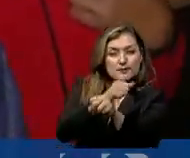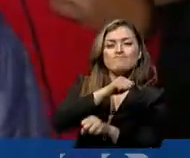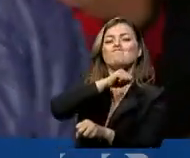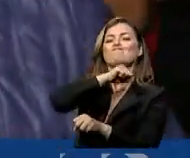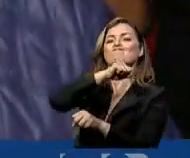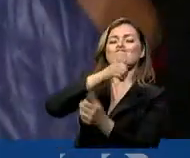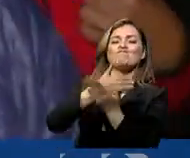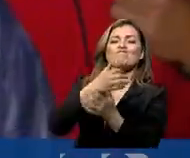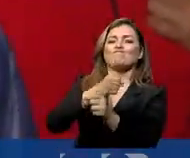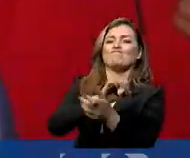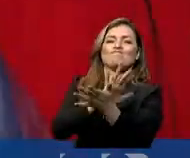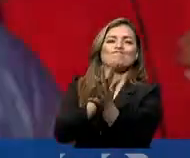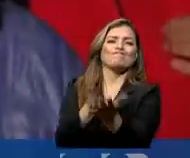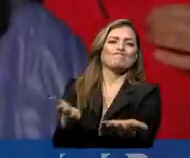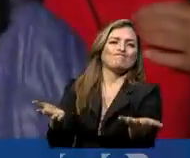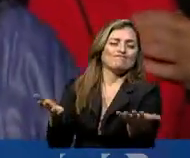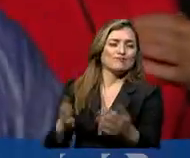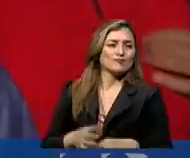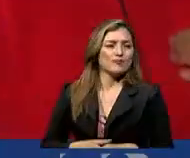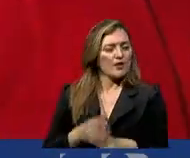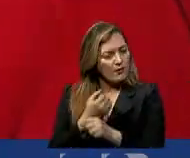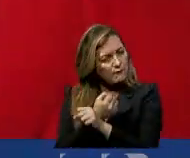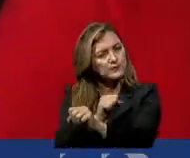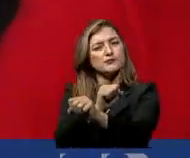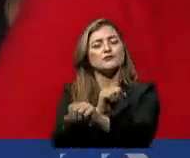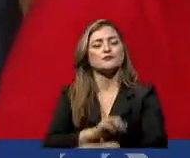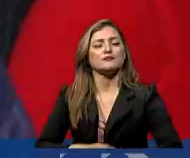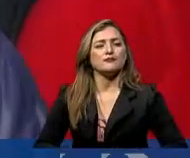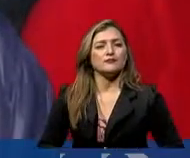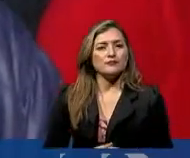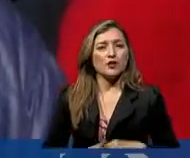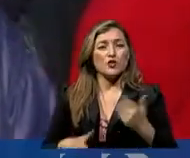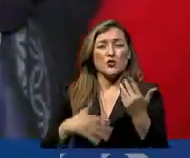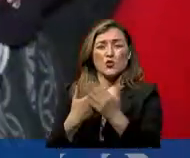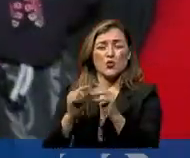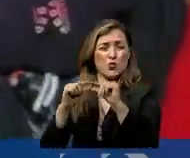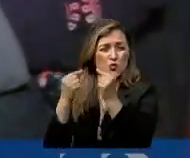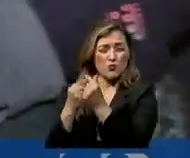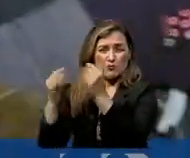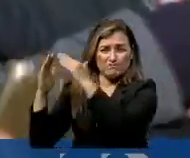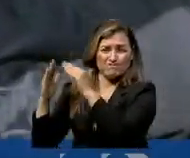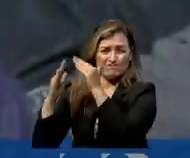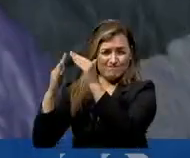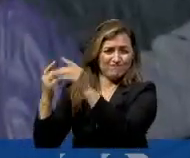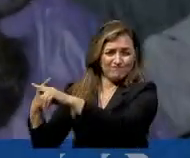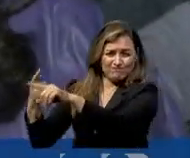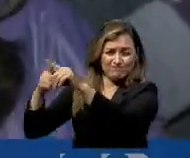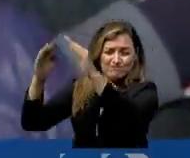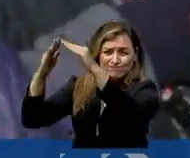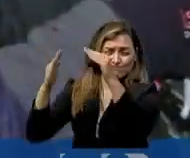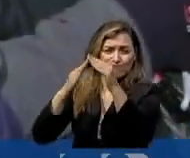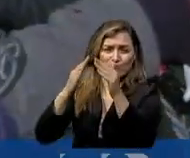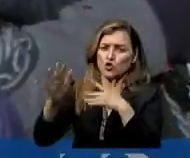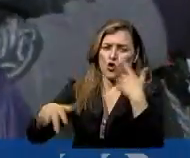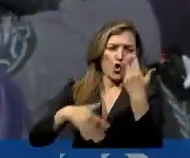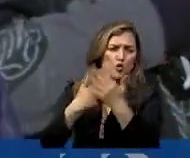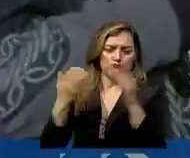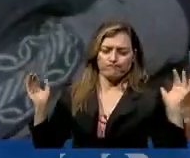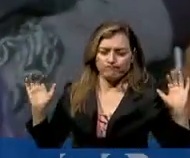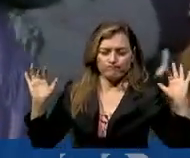y la inseguridad que tenemos todos. Todos los conjuntos que usted puede ver, estamos totalmente juntos para